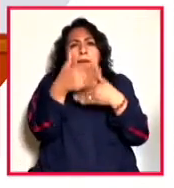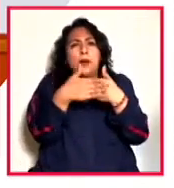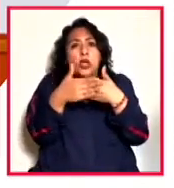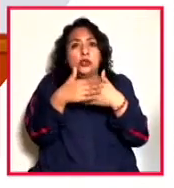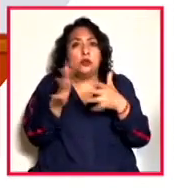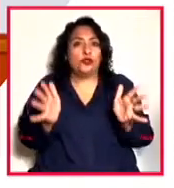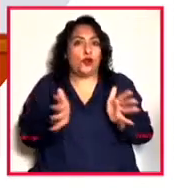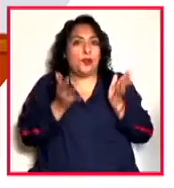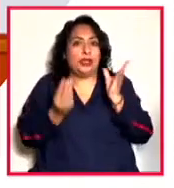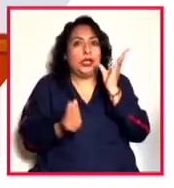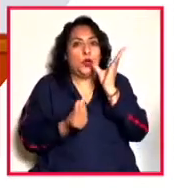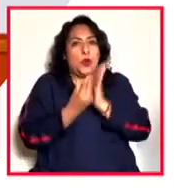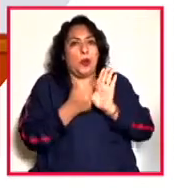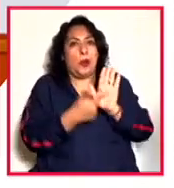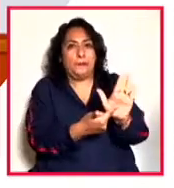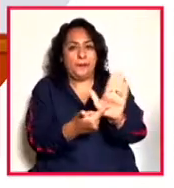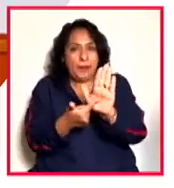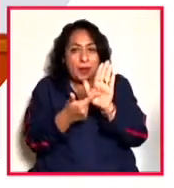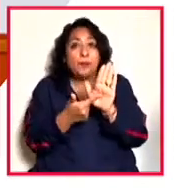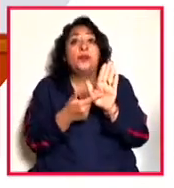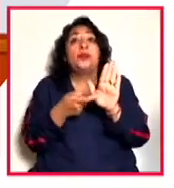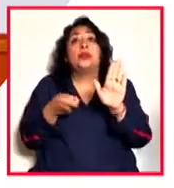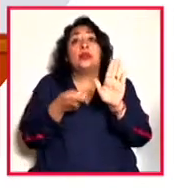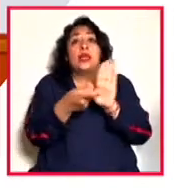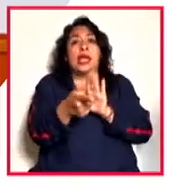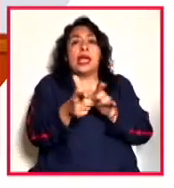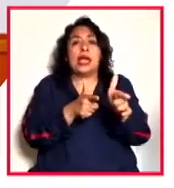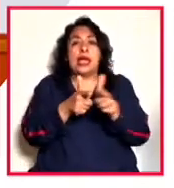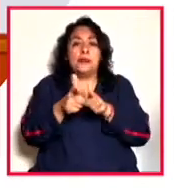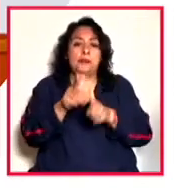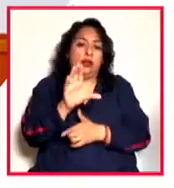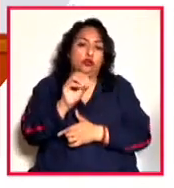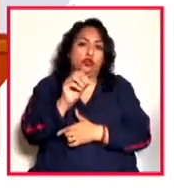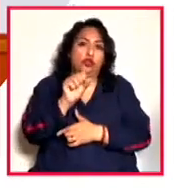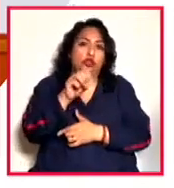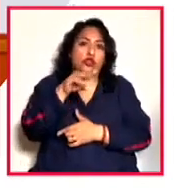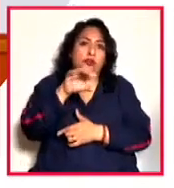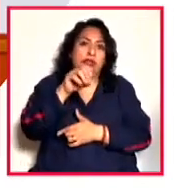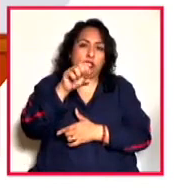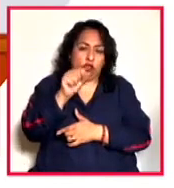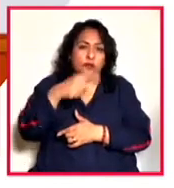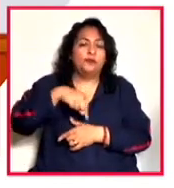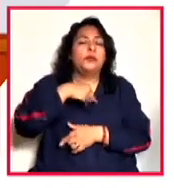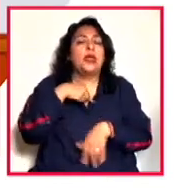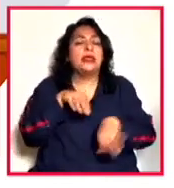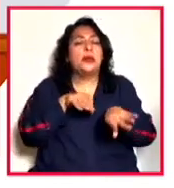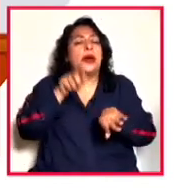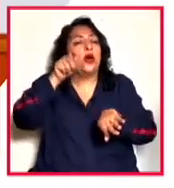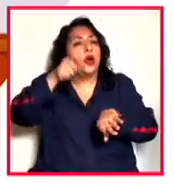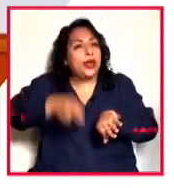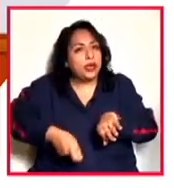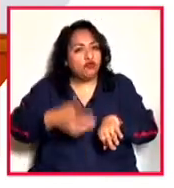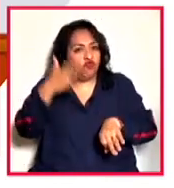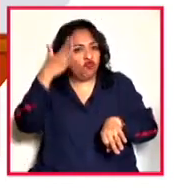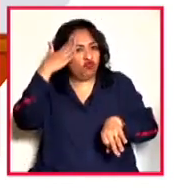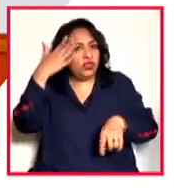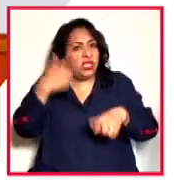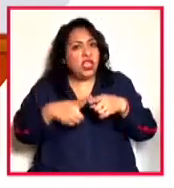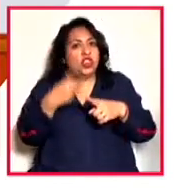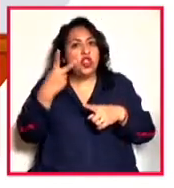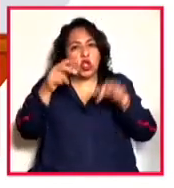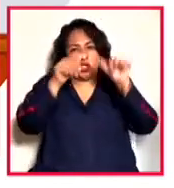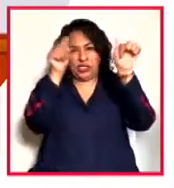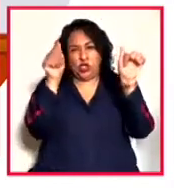sorpresa a la cual le llamamos Gemelos Cósmicos y lo que hemos hecho es hacer protagonistas a 2 esculturas